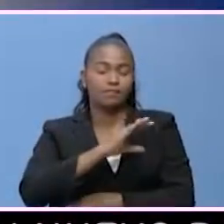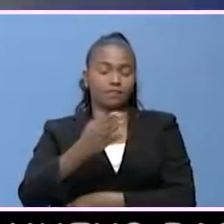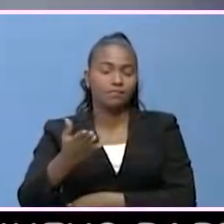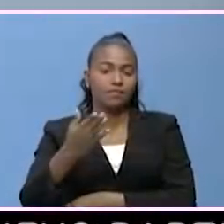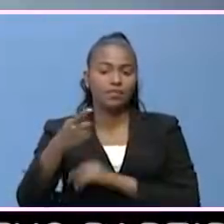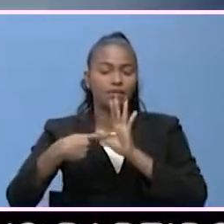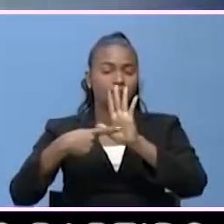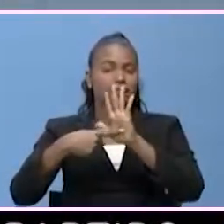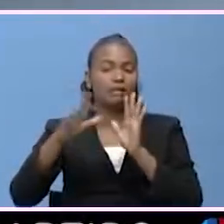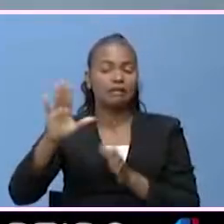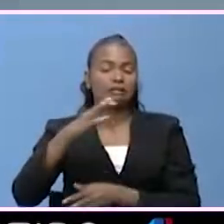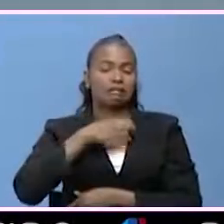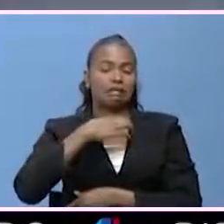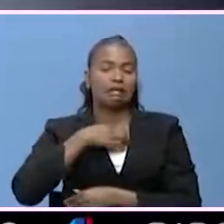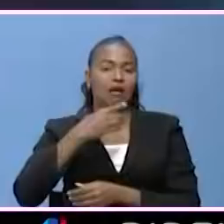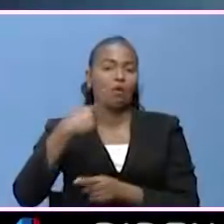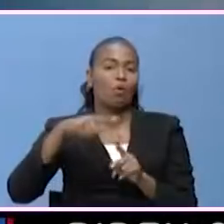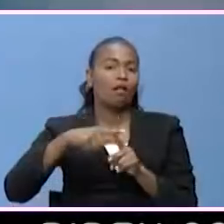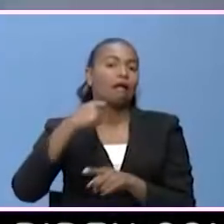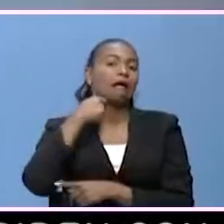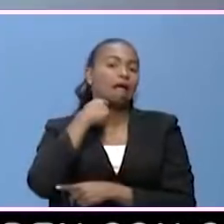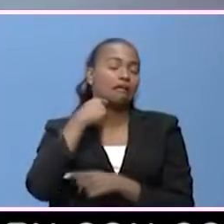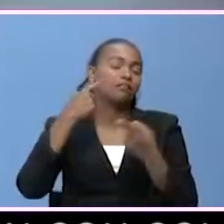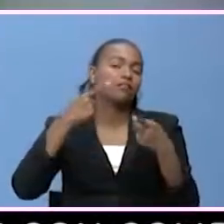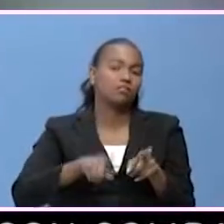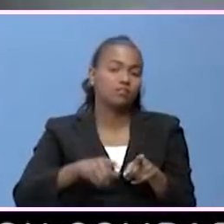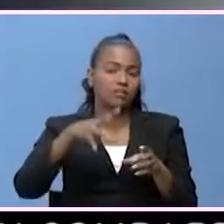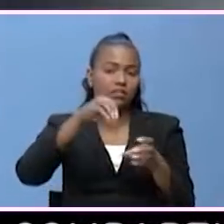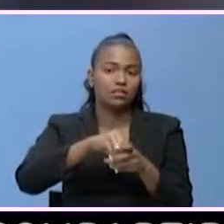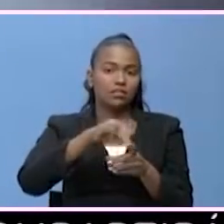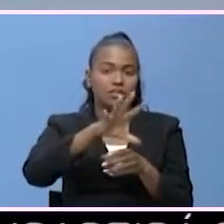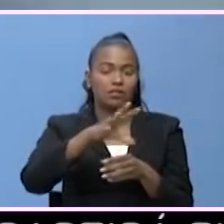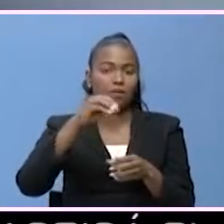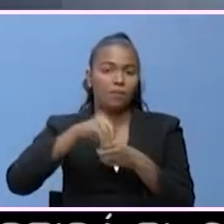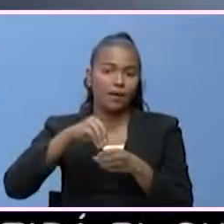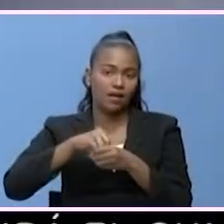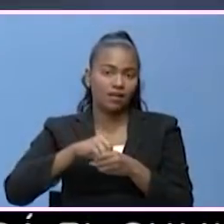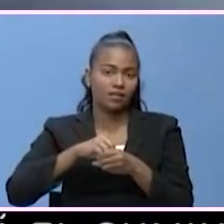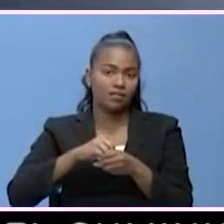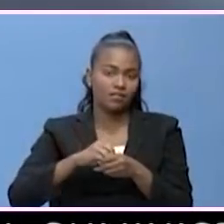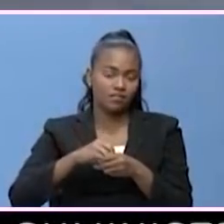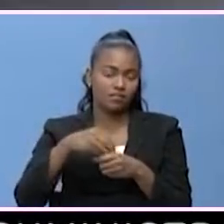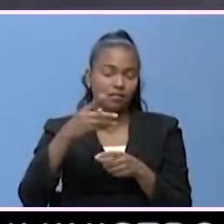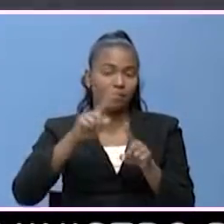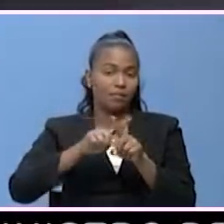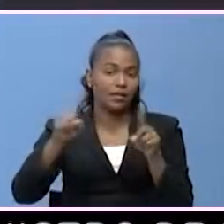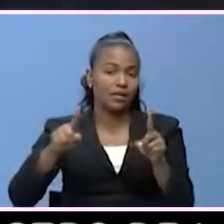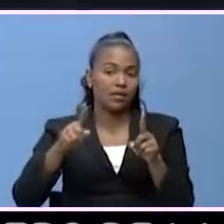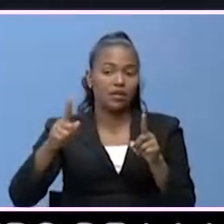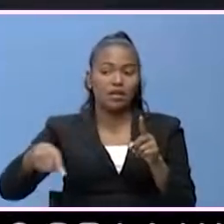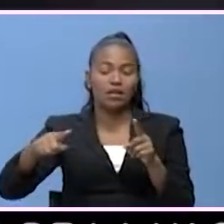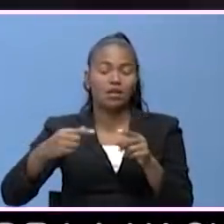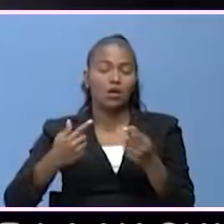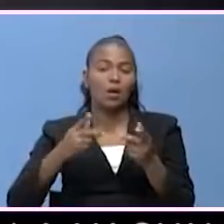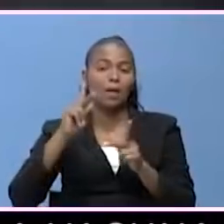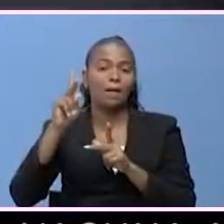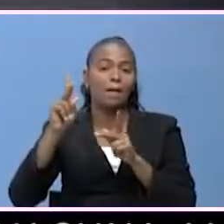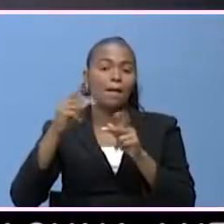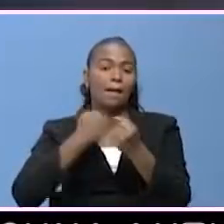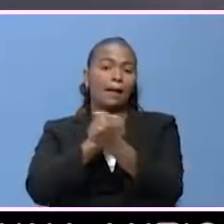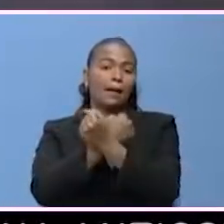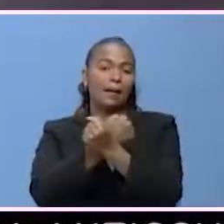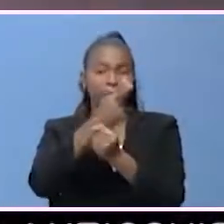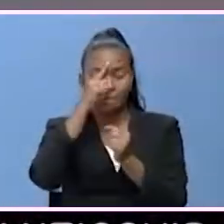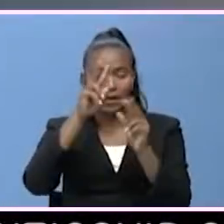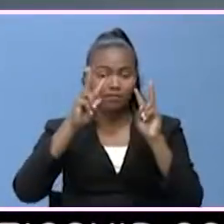al presentar la denuncia del asalto de que fue objeto dentro de la institución bancaria, pero quedó detenido para fines